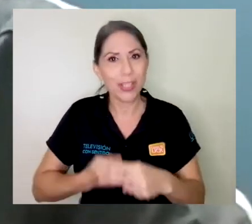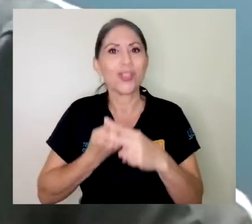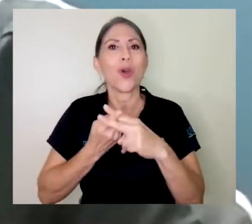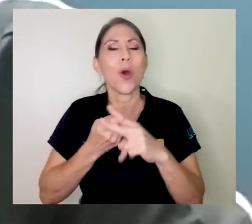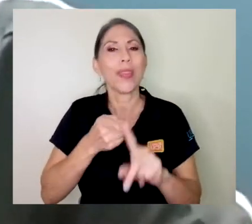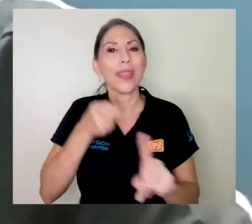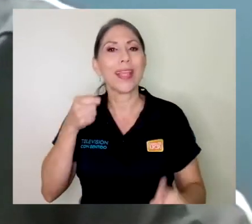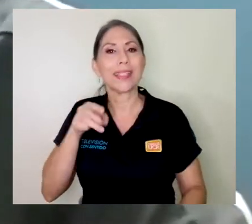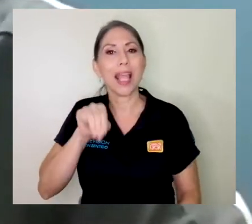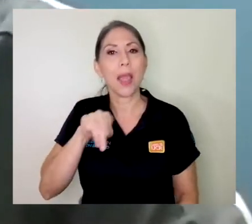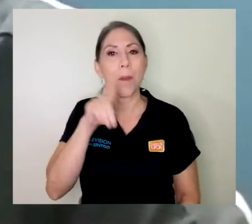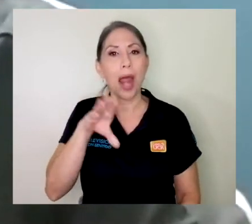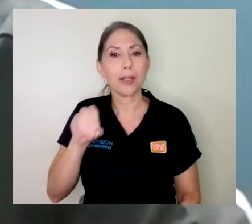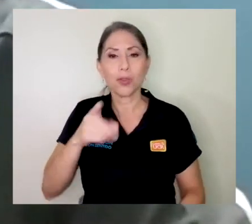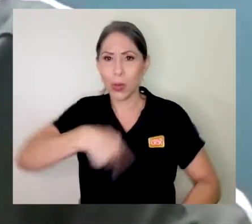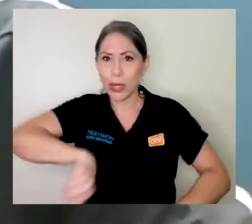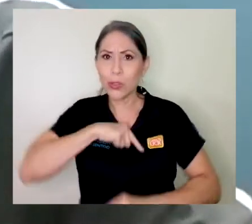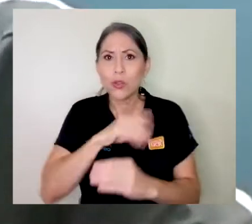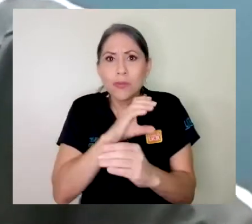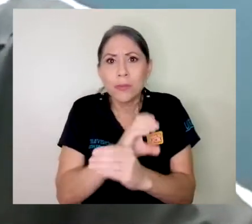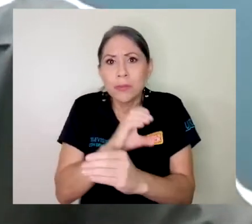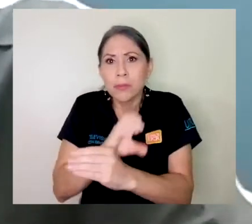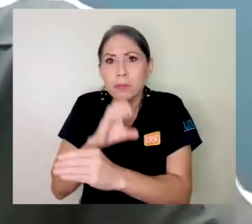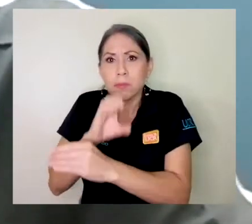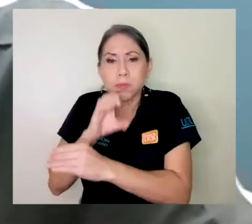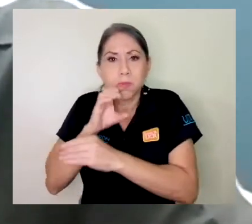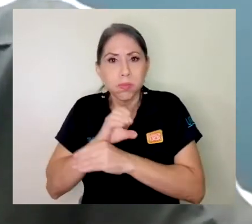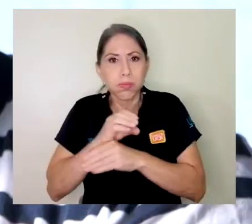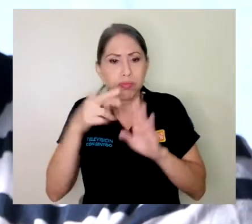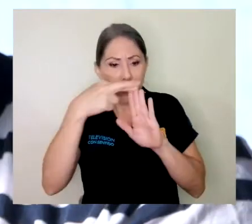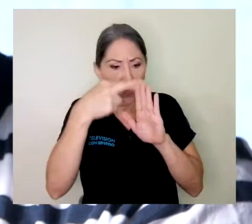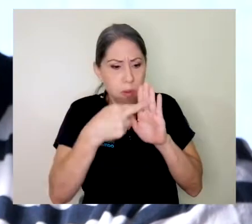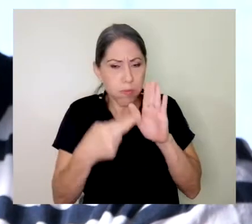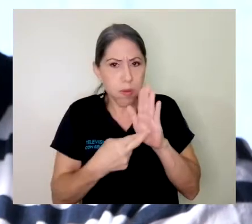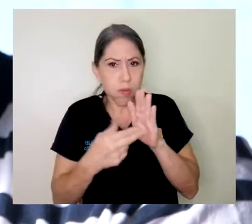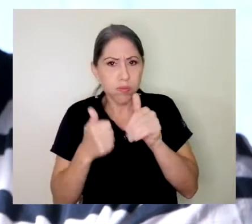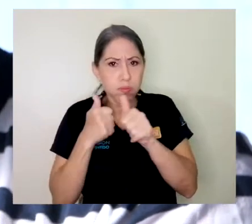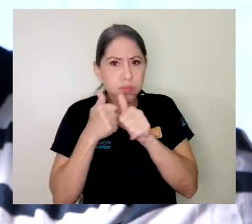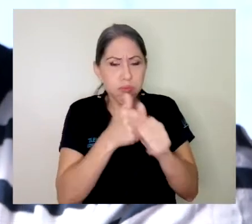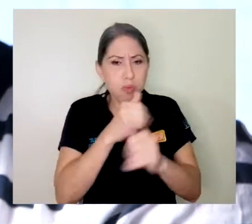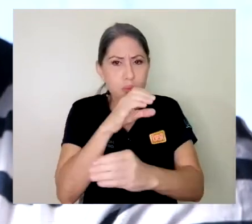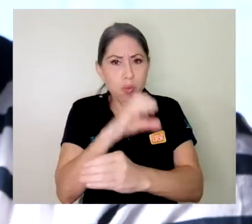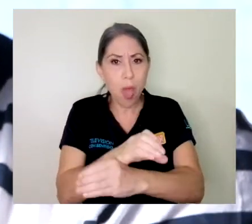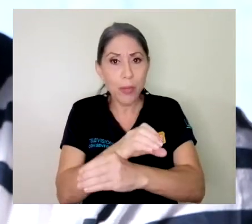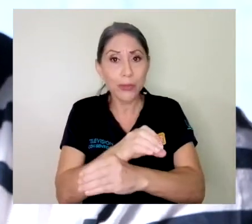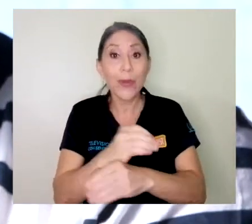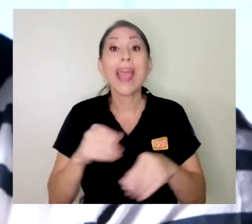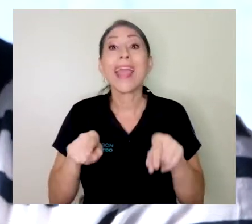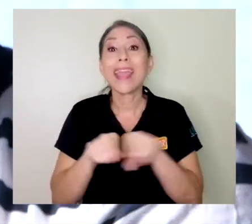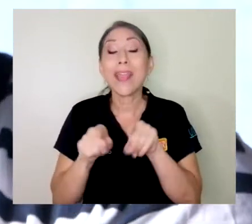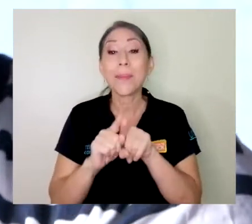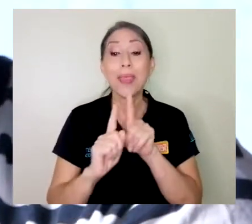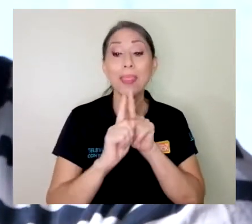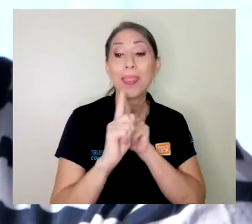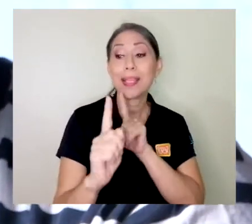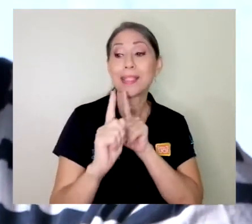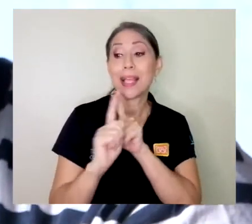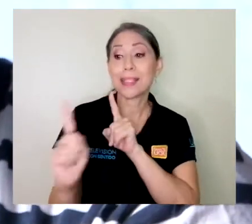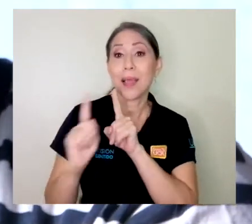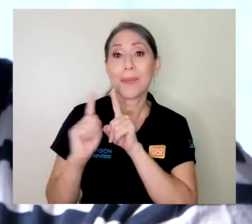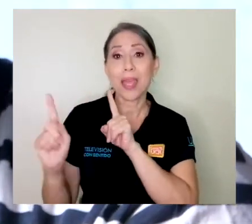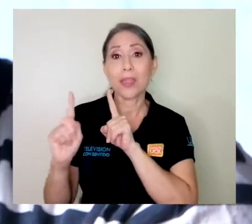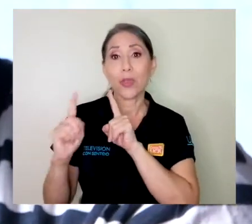marzo, que se comenzaron a tomar las medidas, y el distanciamiento físico, el distanciamiento